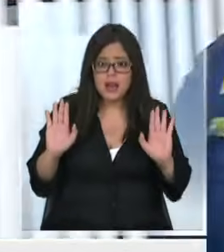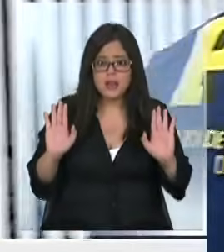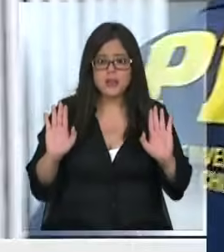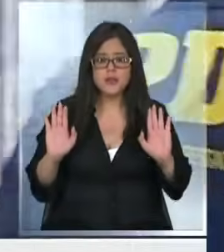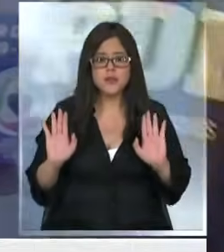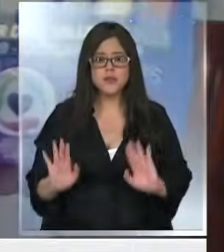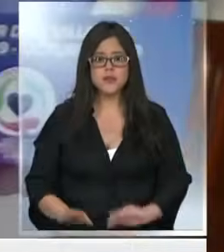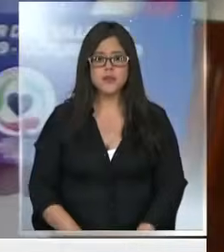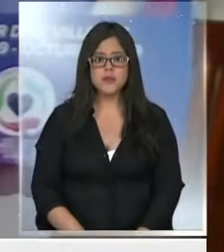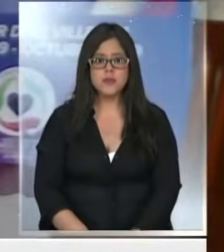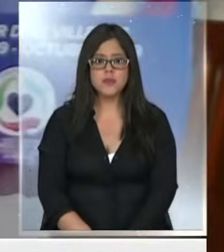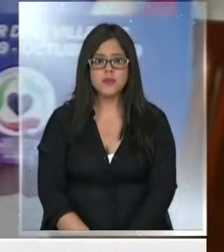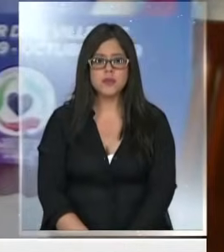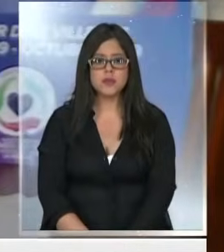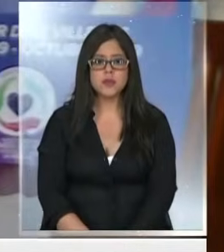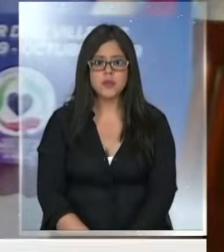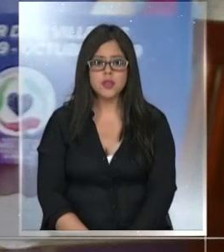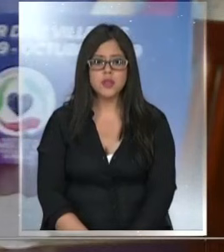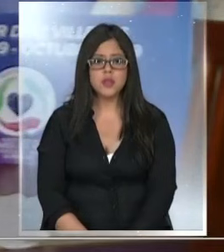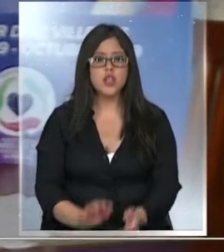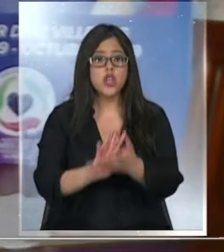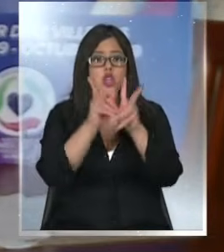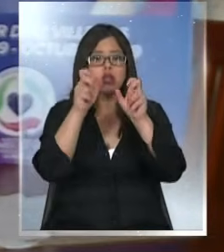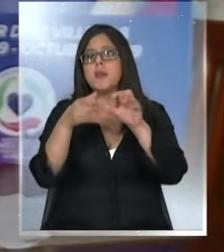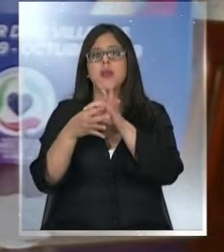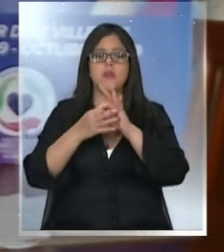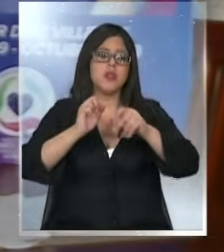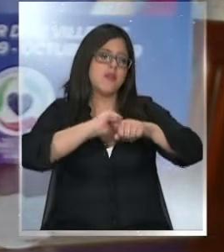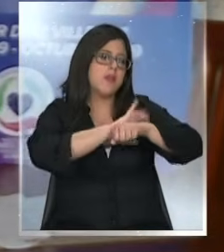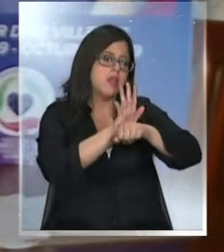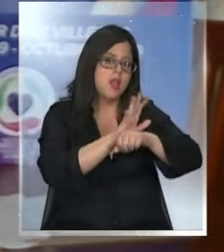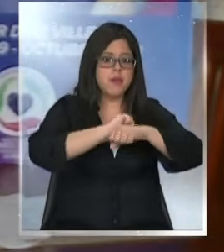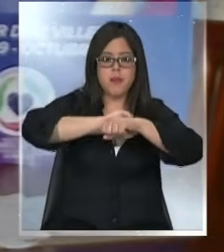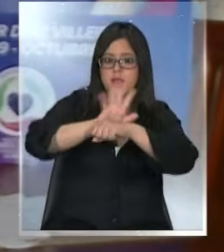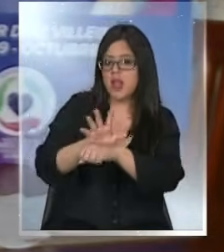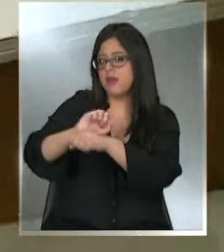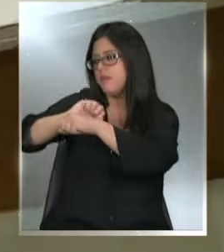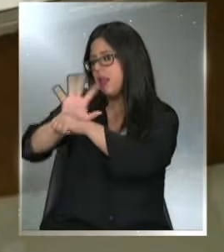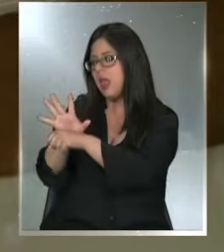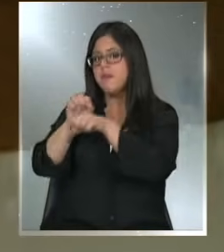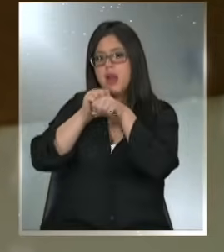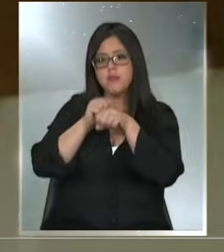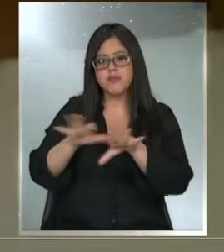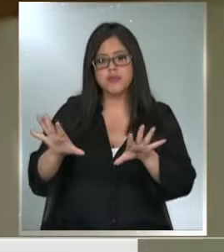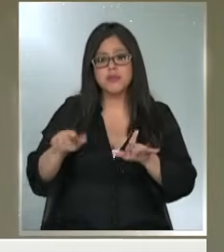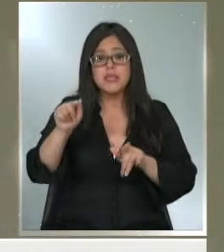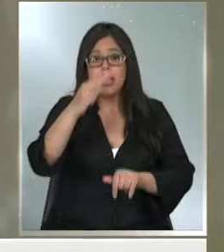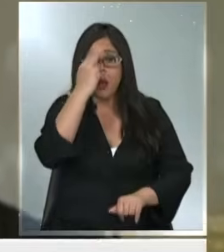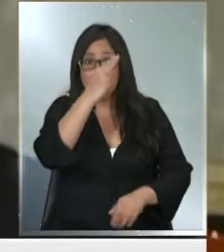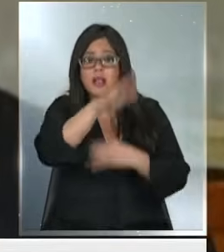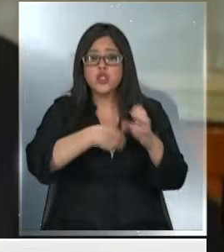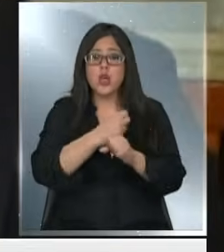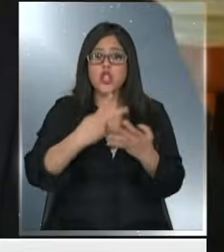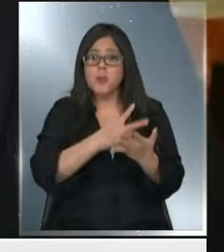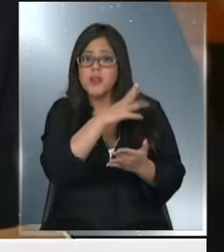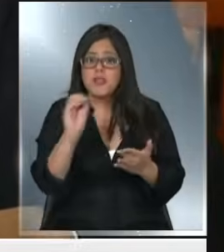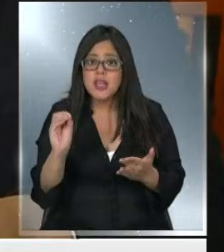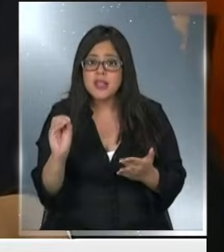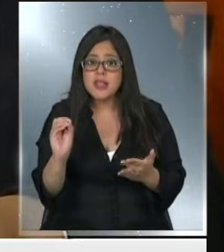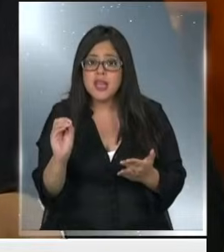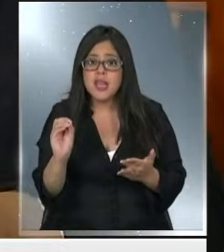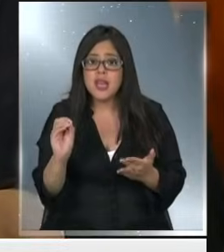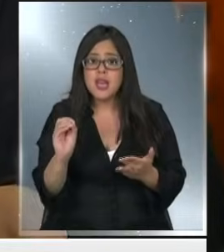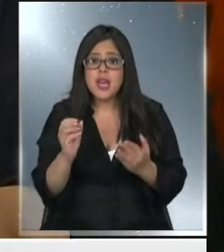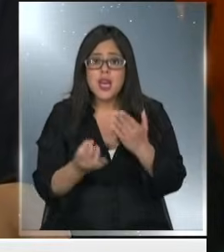Absolutamente nada. Todo está en que la pandemia. Y en marzo del 2020 fue la última vez que